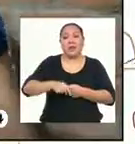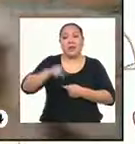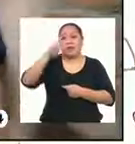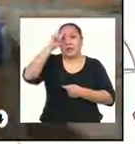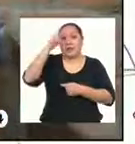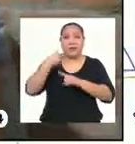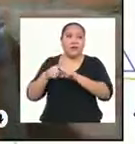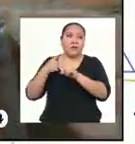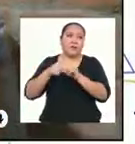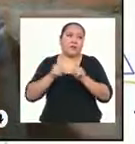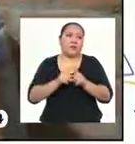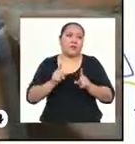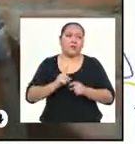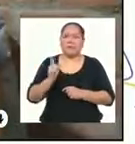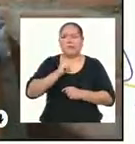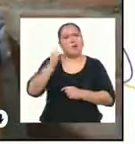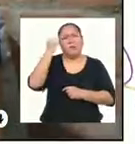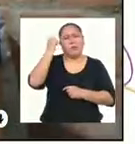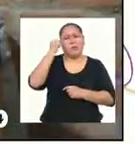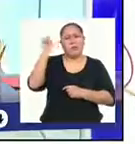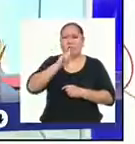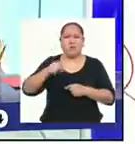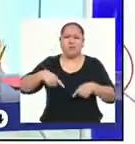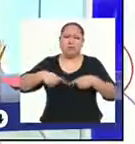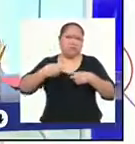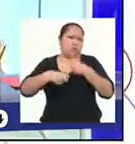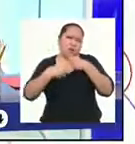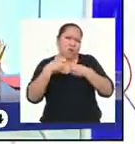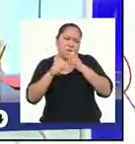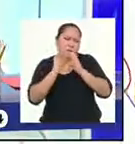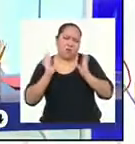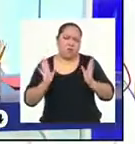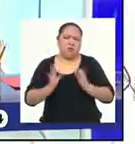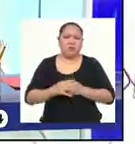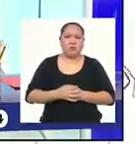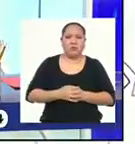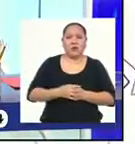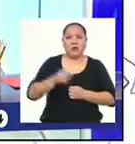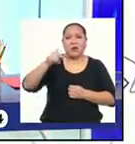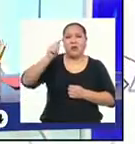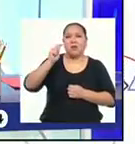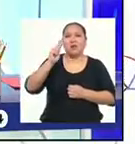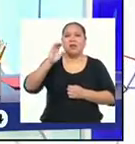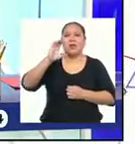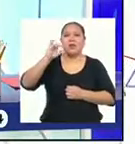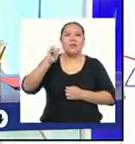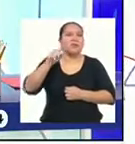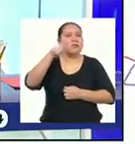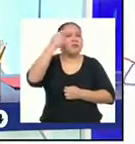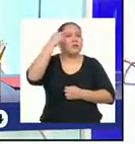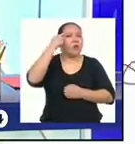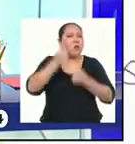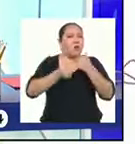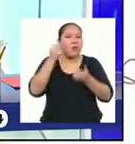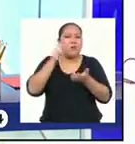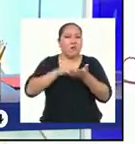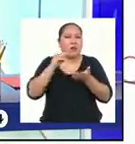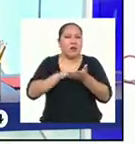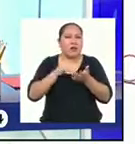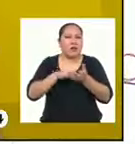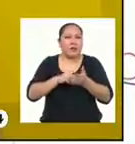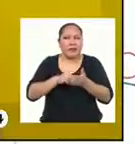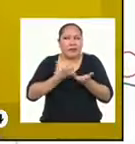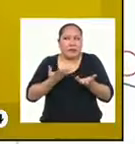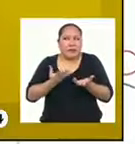y no creo que nos pueda traer problemas. Tracy, dime, ¿tú cuál crees que es la mayor dificultad en un país